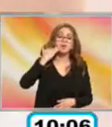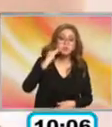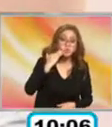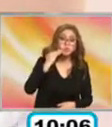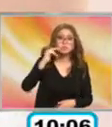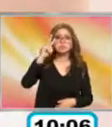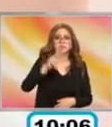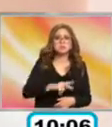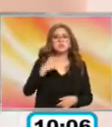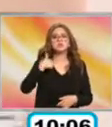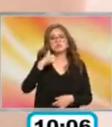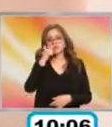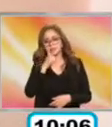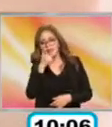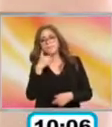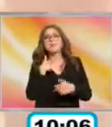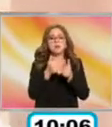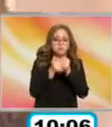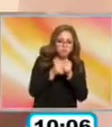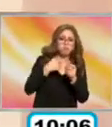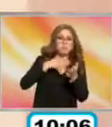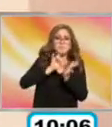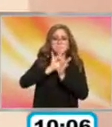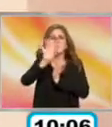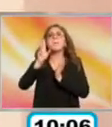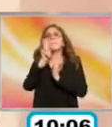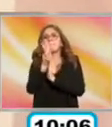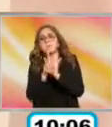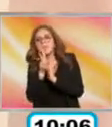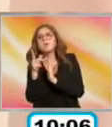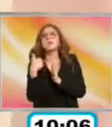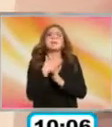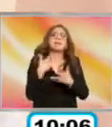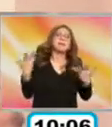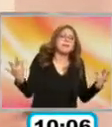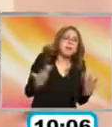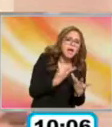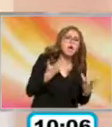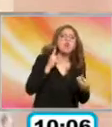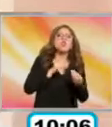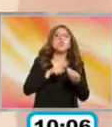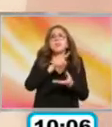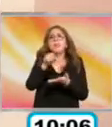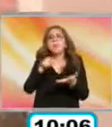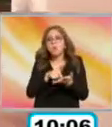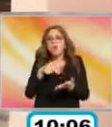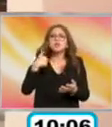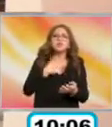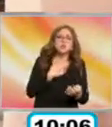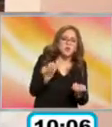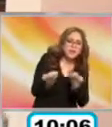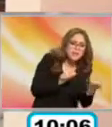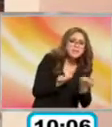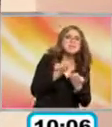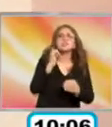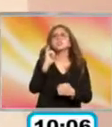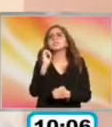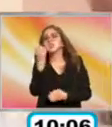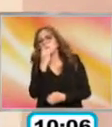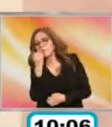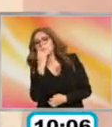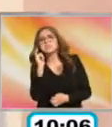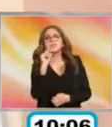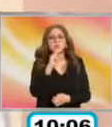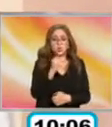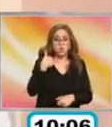artista de estar todo el día ahí contándoles mis quehaceres, a qué me dedico, dónde voy a estar hoy, si entrené, si comí. Ahorita les voy a contar